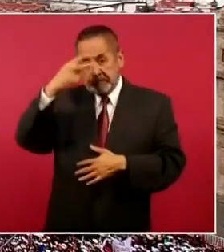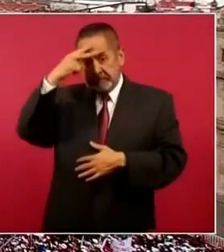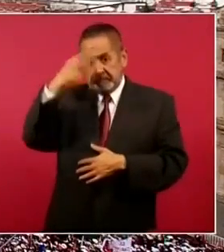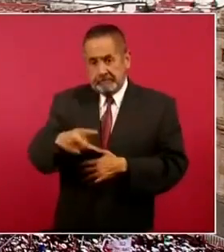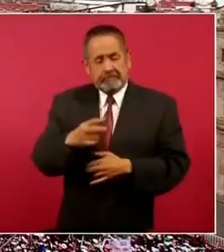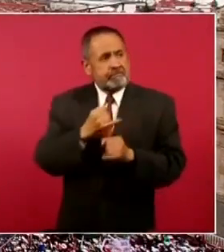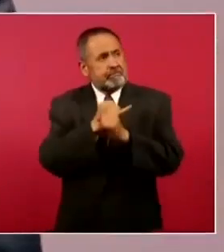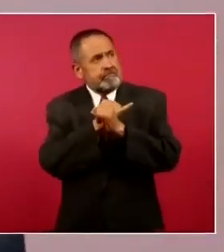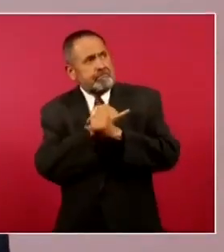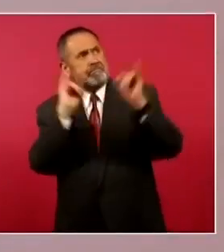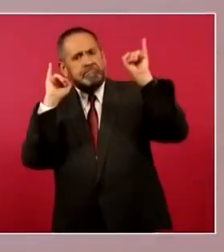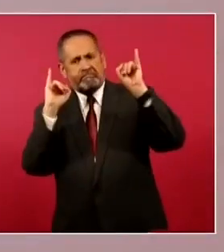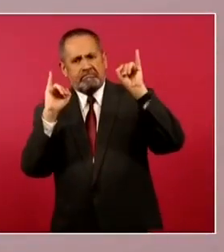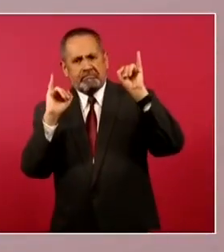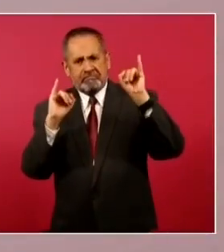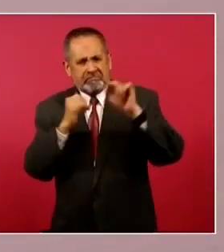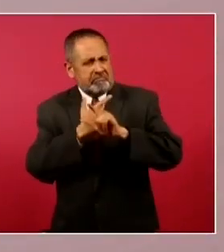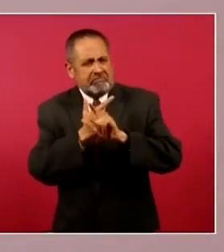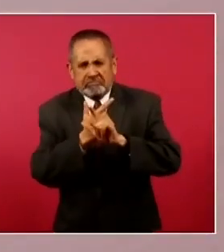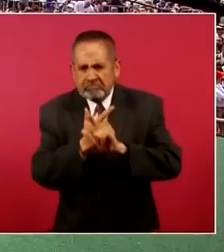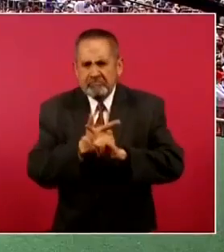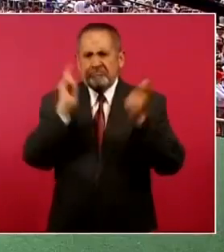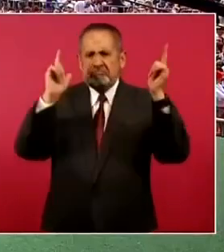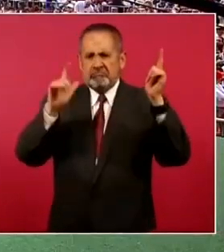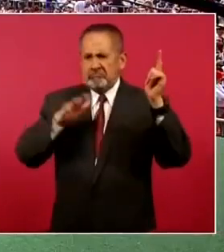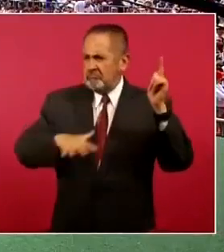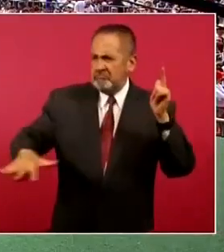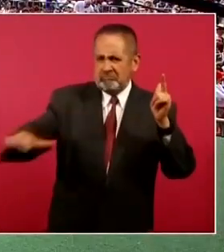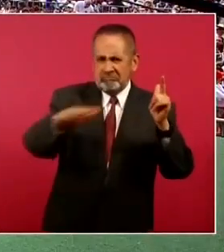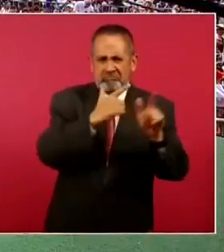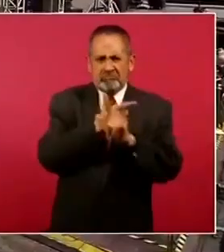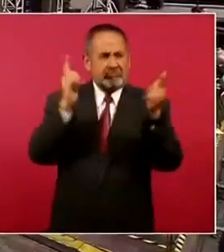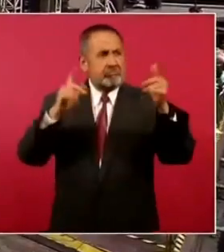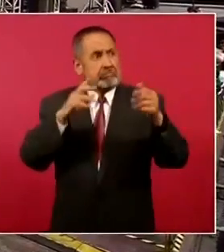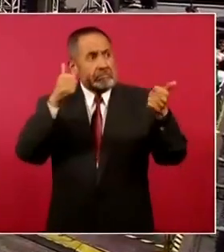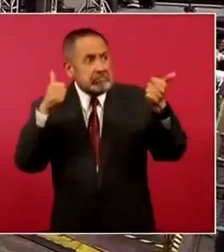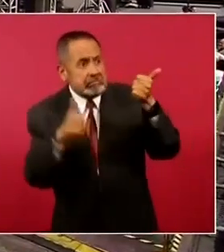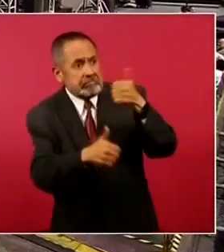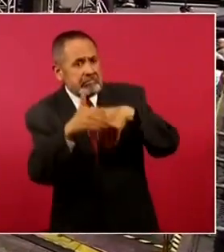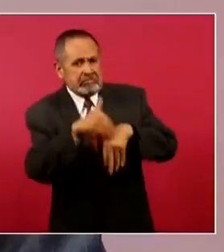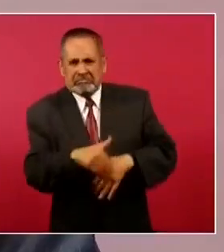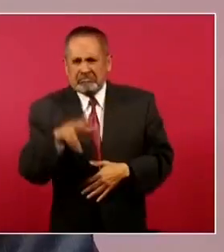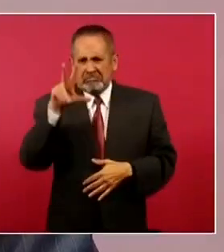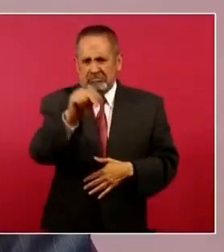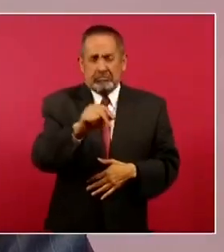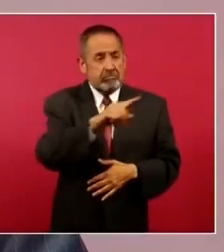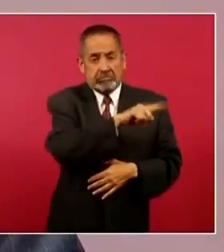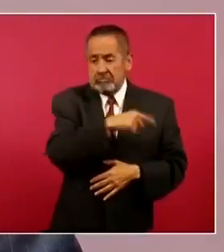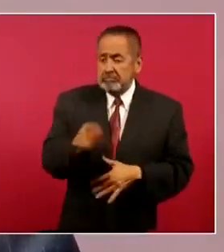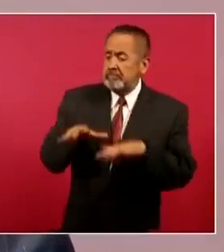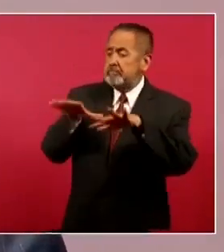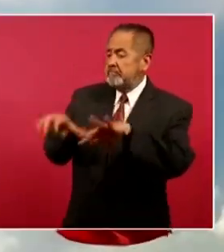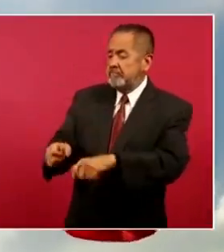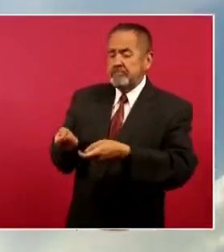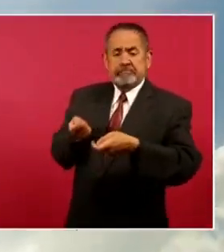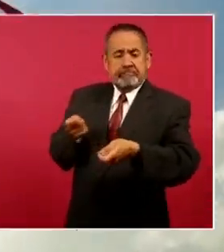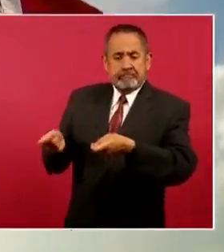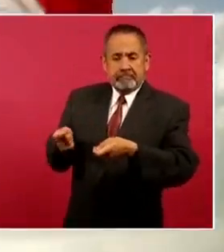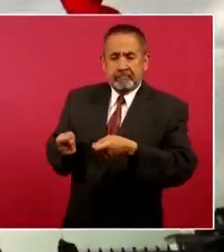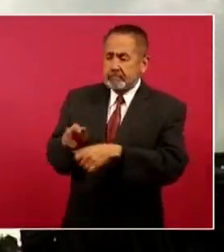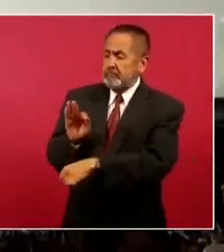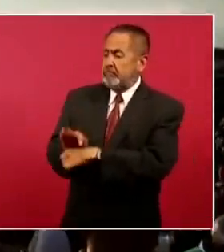México es un país independiente y libre, no una colonia ni